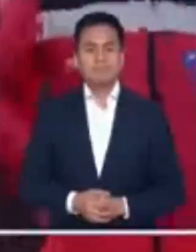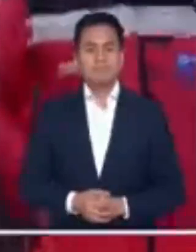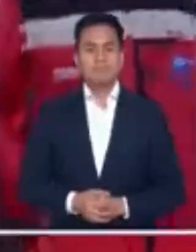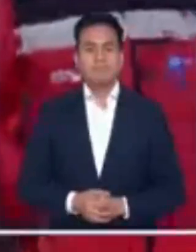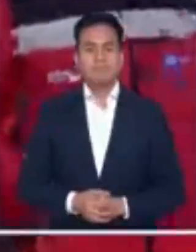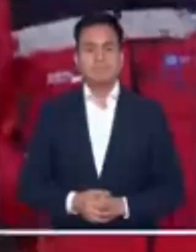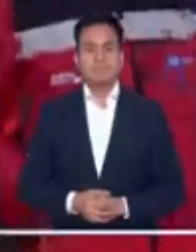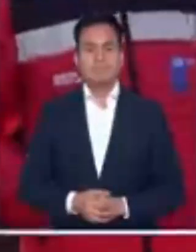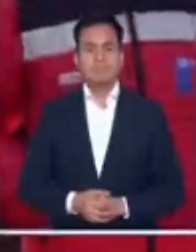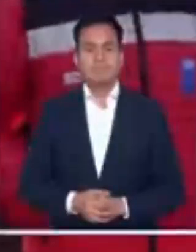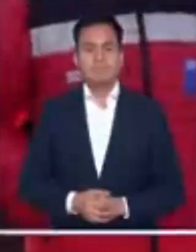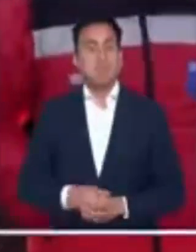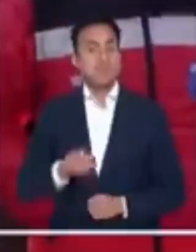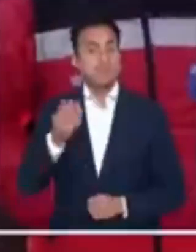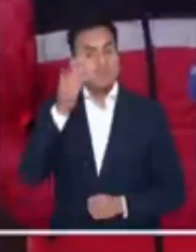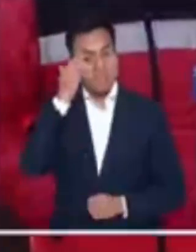Buenos días.